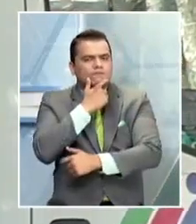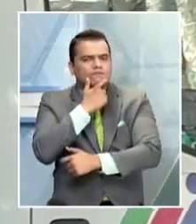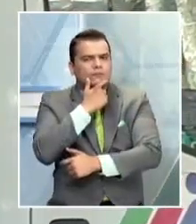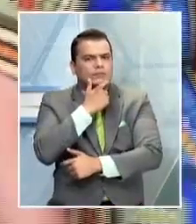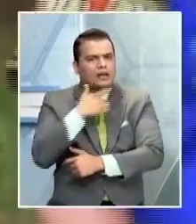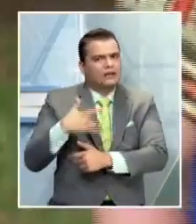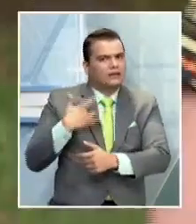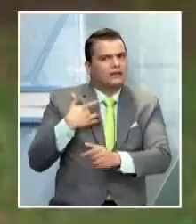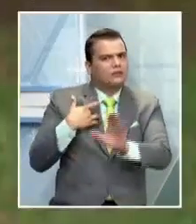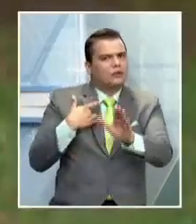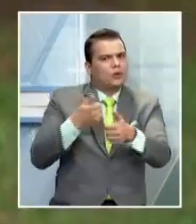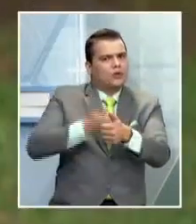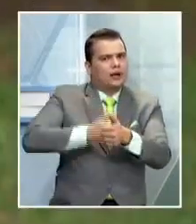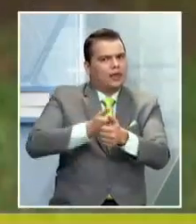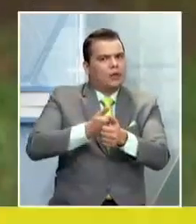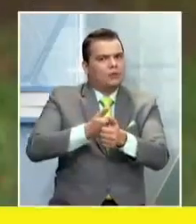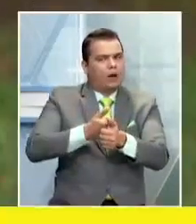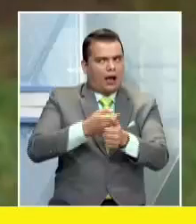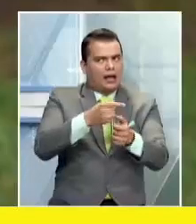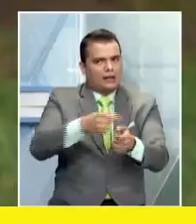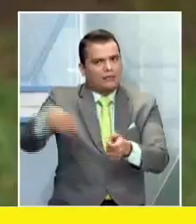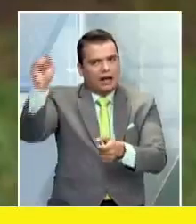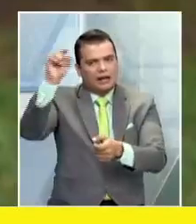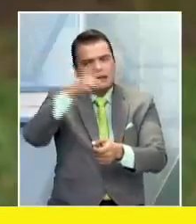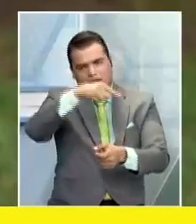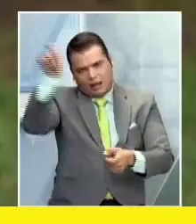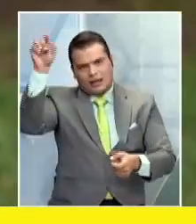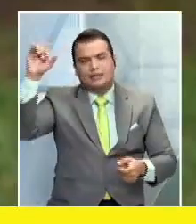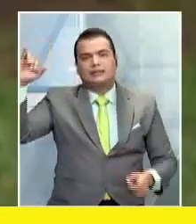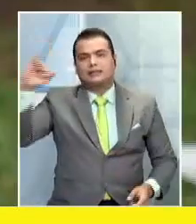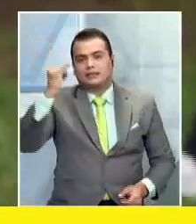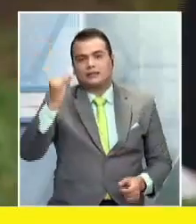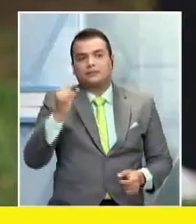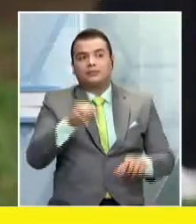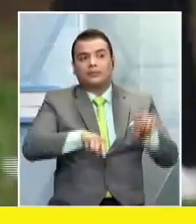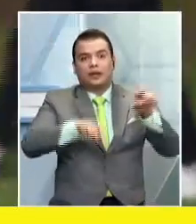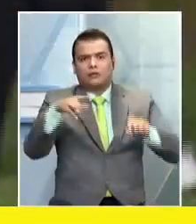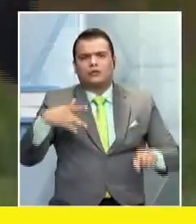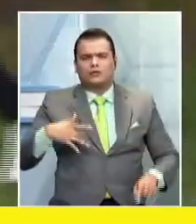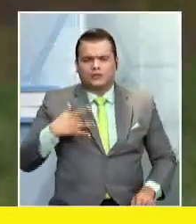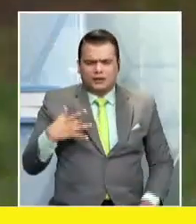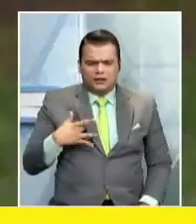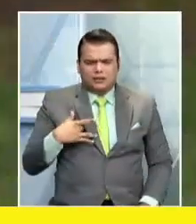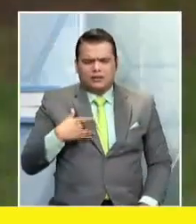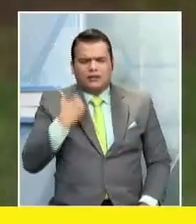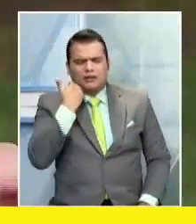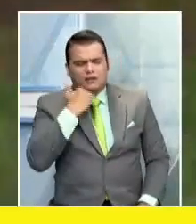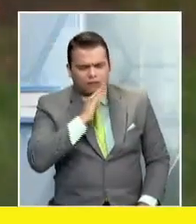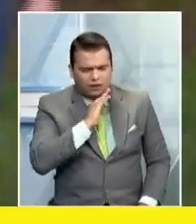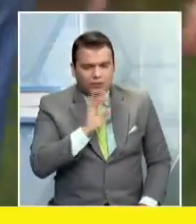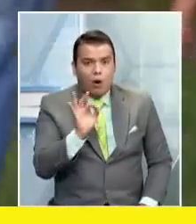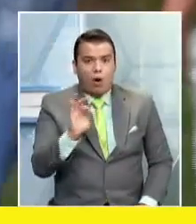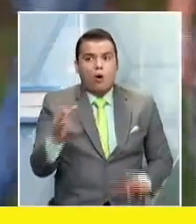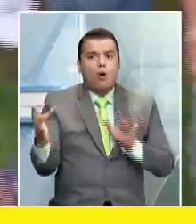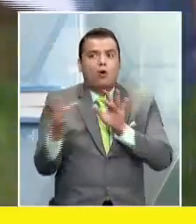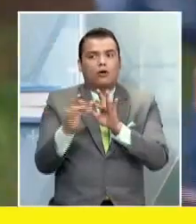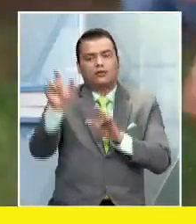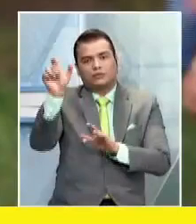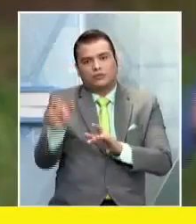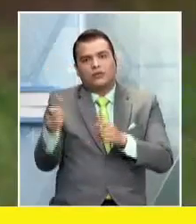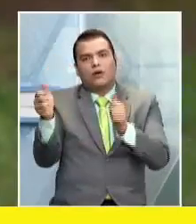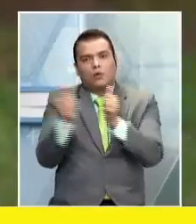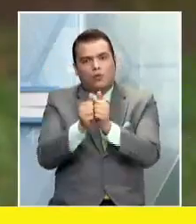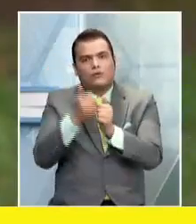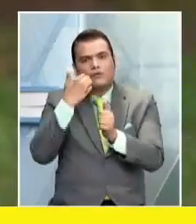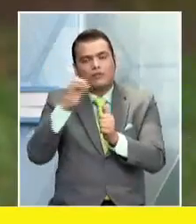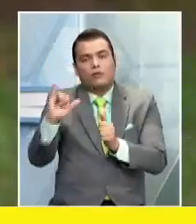persona. Los pacientes priorizados, que son los mayores de 60 años, que son sintomáticos o que han tenido algún contacto reconocido